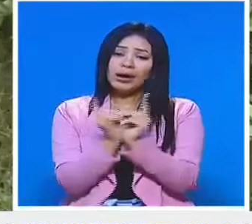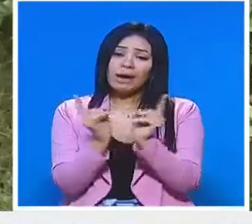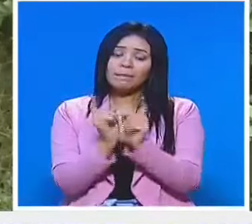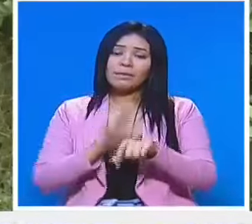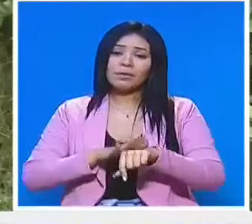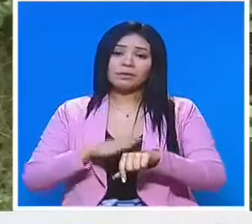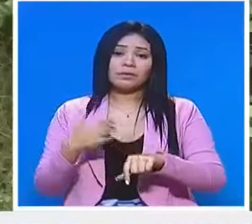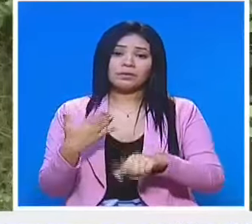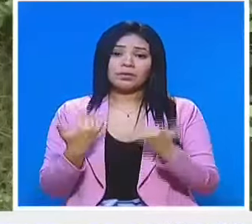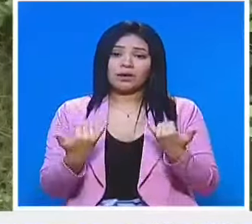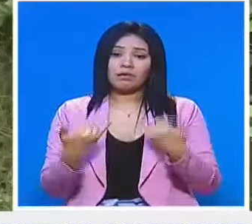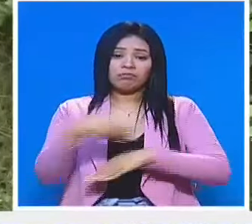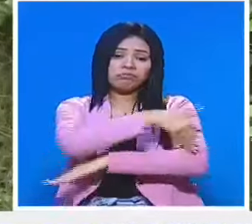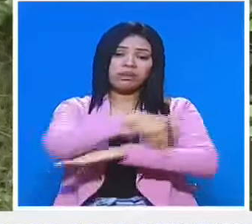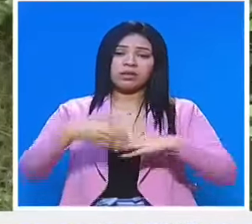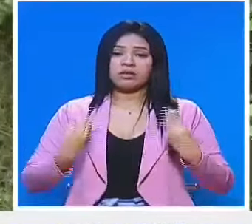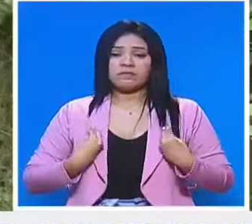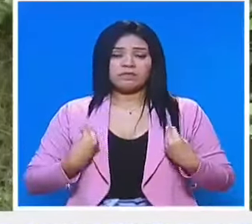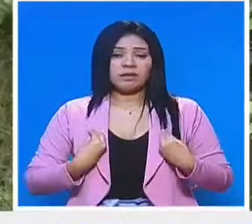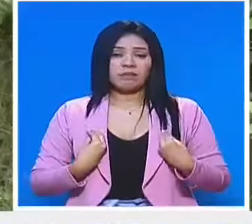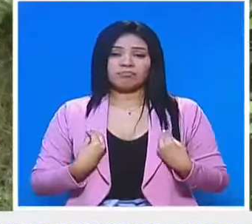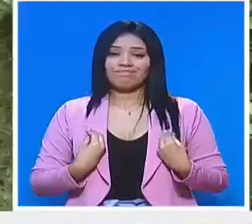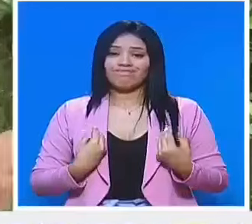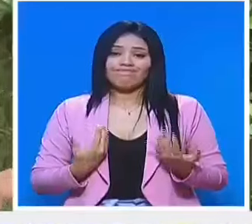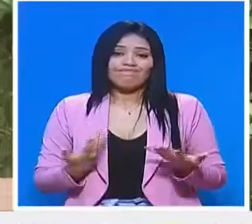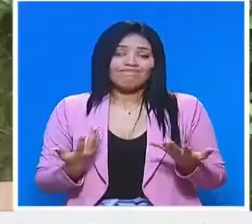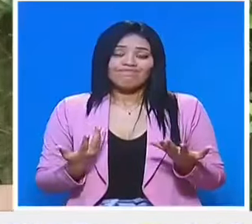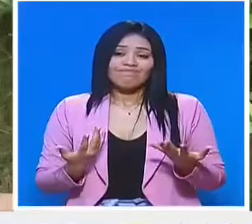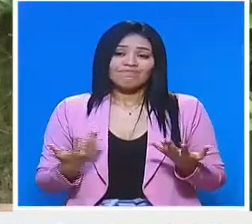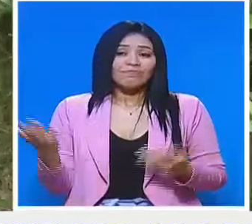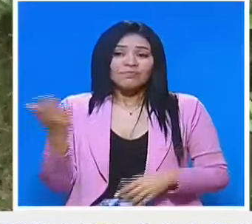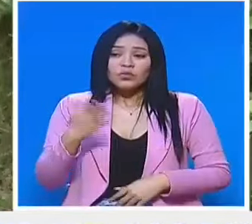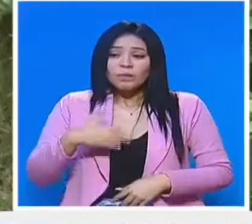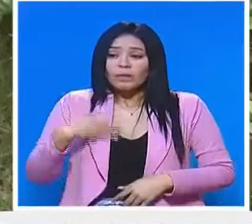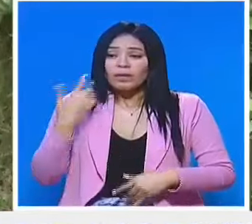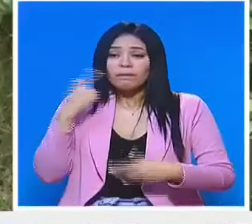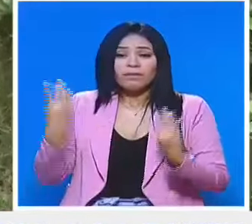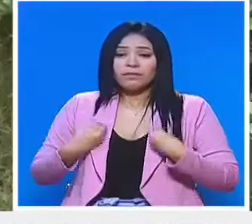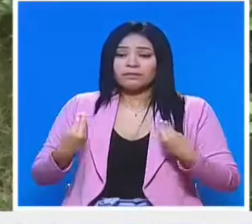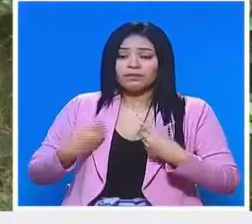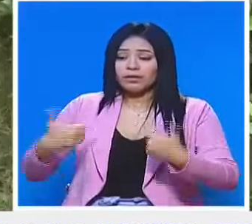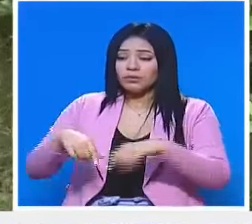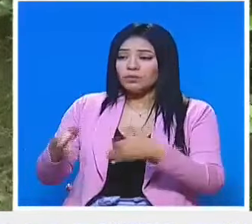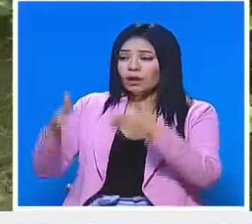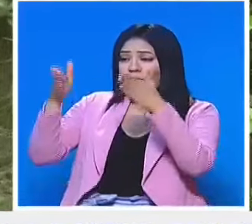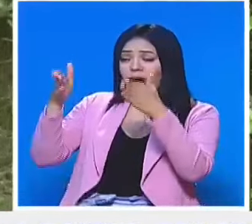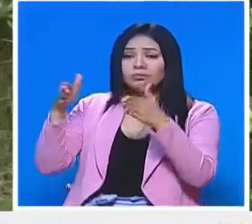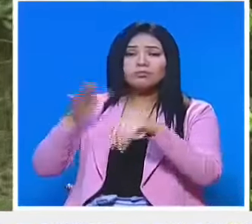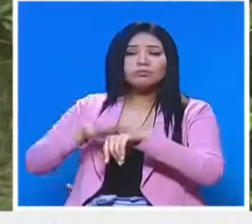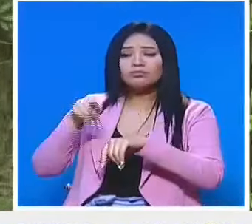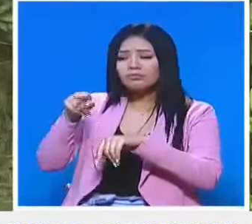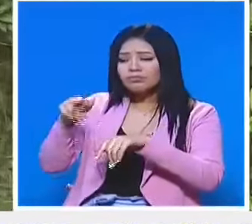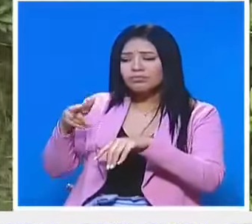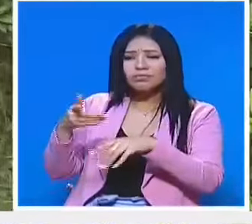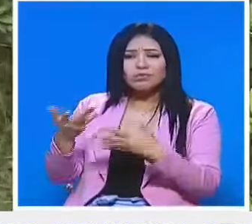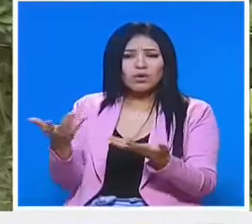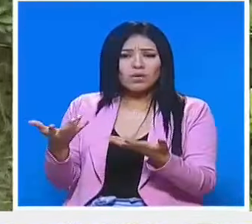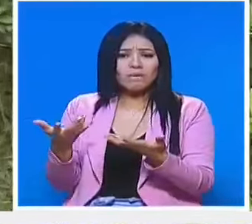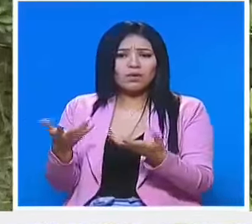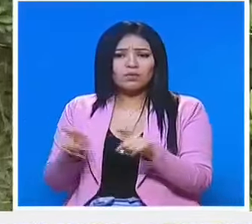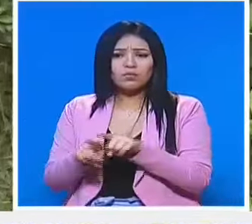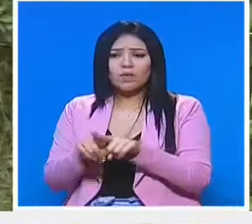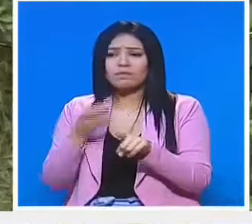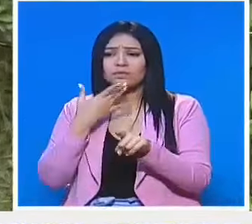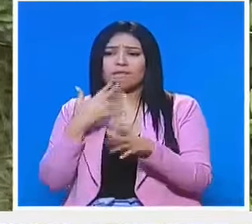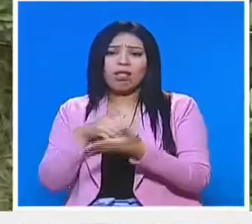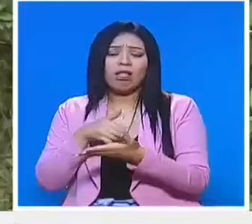directamente en la calle. Ya esa torre ya no se va a poder vivir, porque eso quedó como sentido. De hecho, estamos